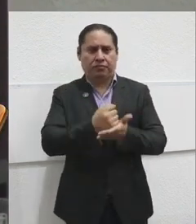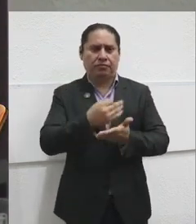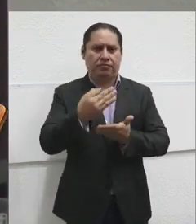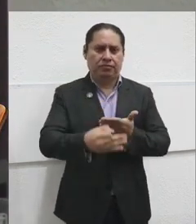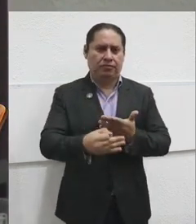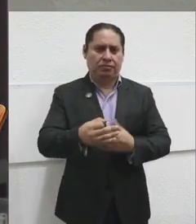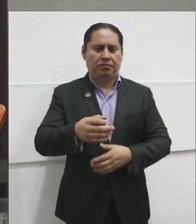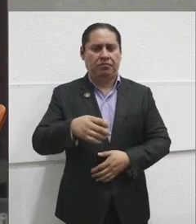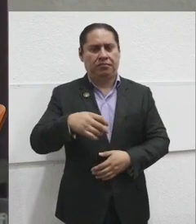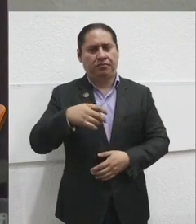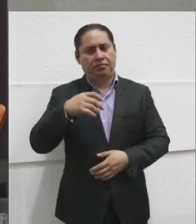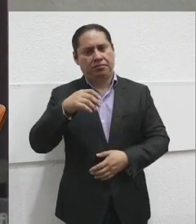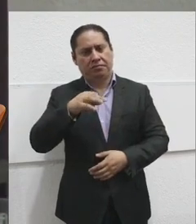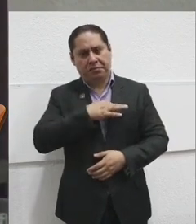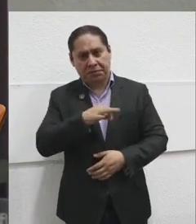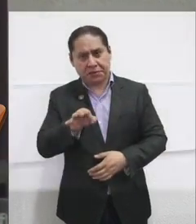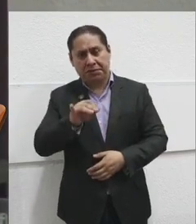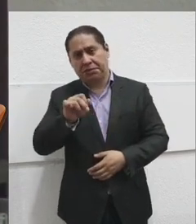que así